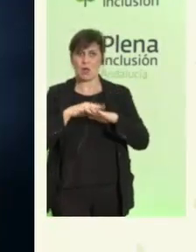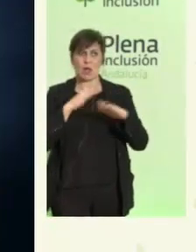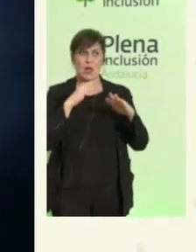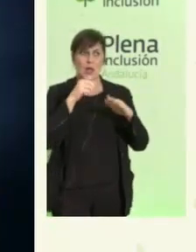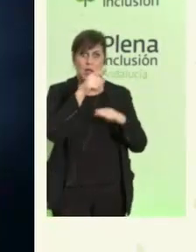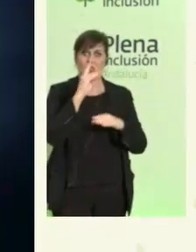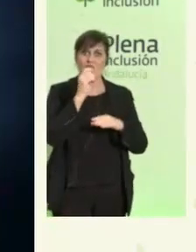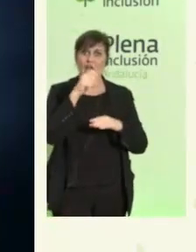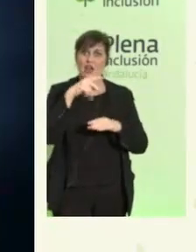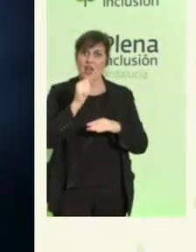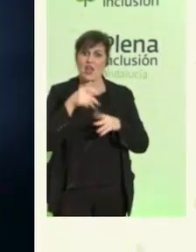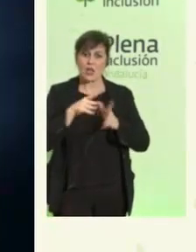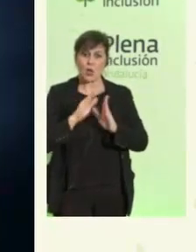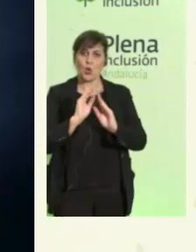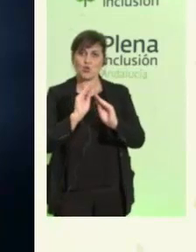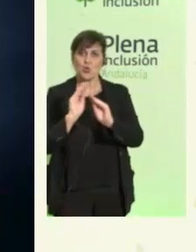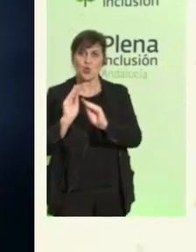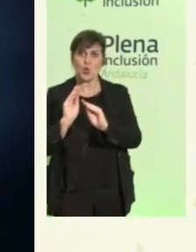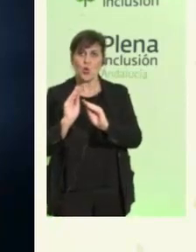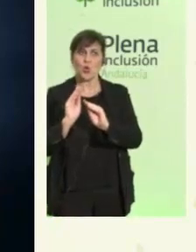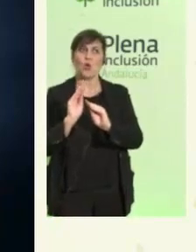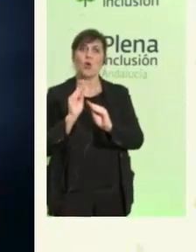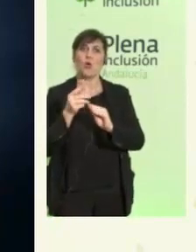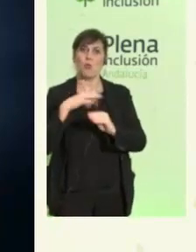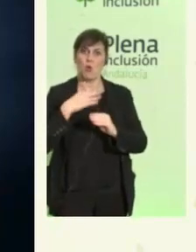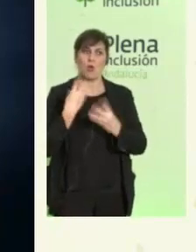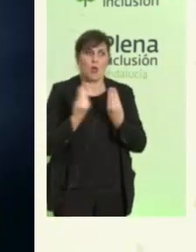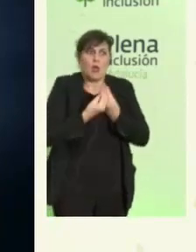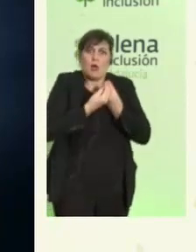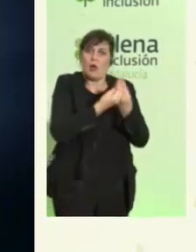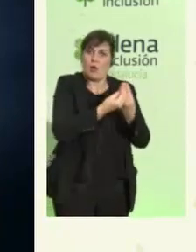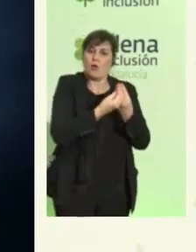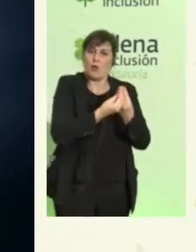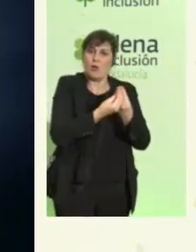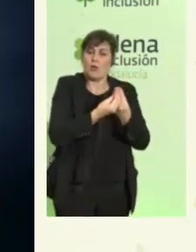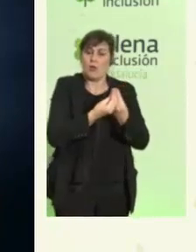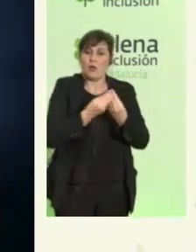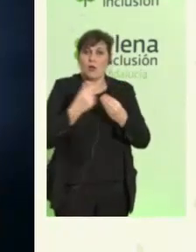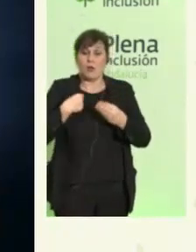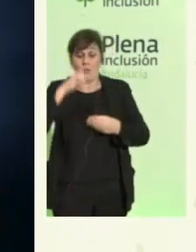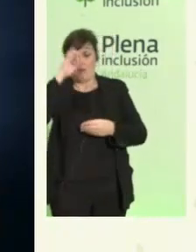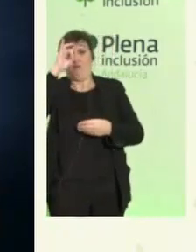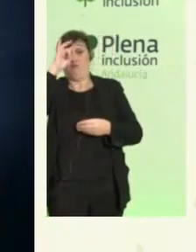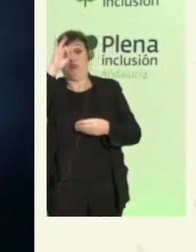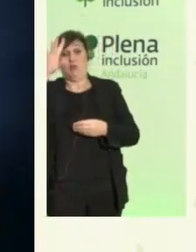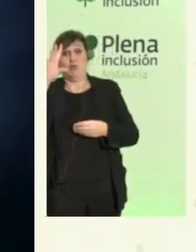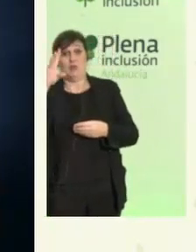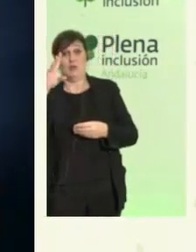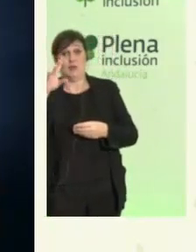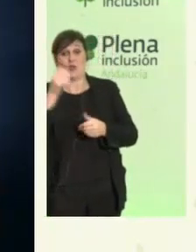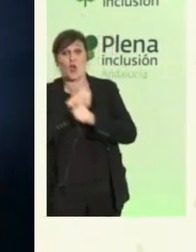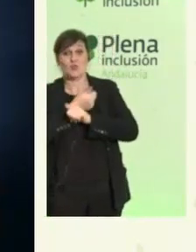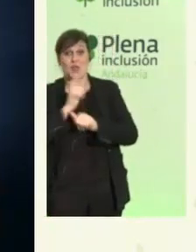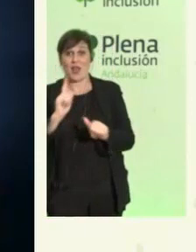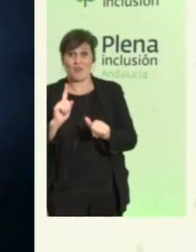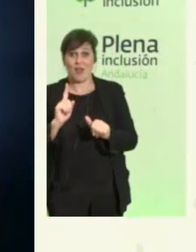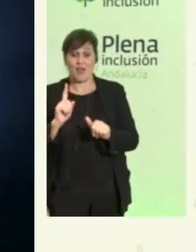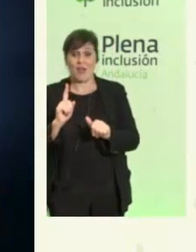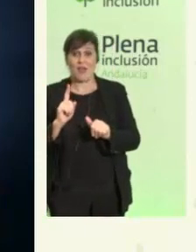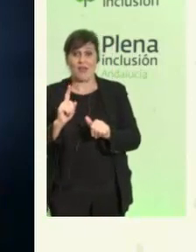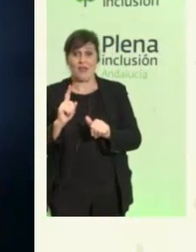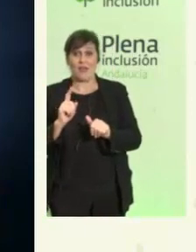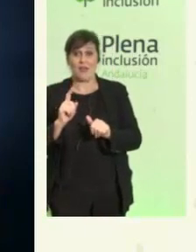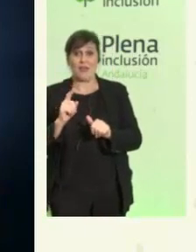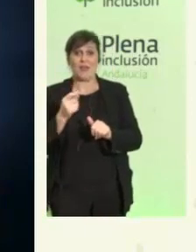conmigo. Y dice, vaya hombre, esto no es exactamente lo que yo esperaba. Y le dije, pero no sé si me voy a sentir cómoda con eso, Tyrone. Y me dijo